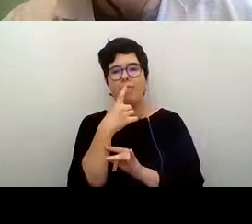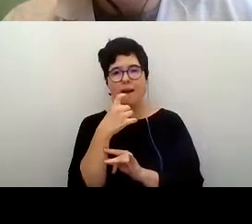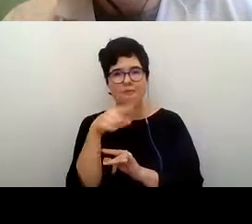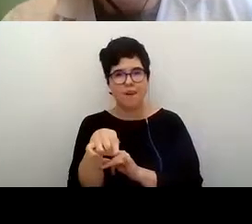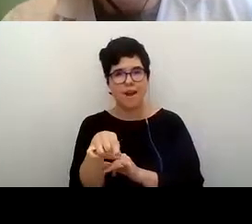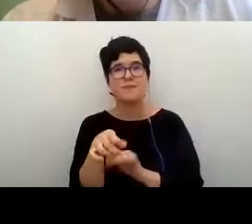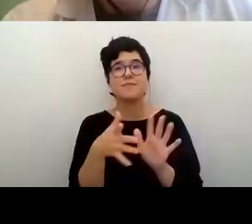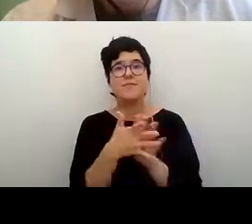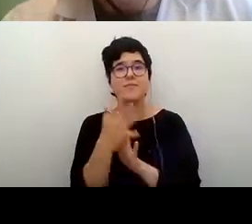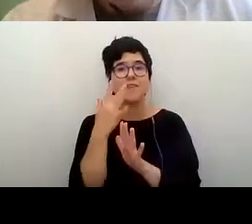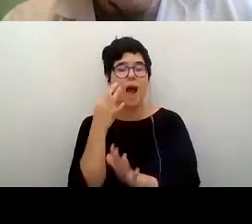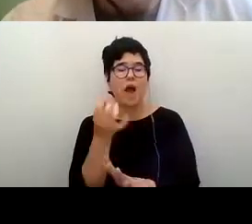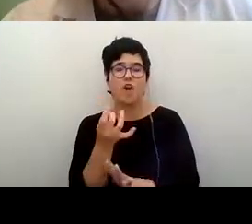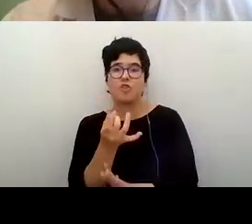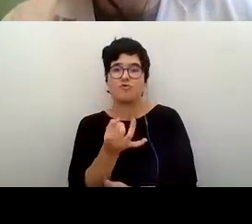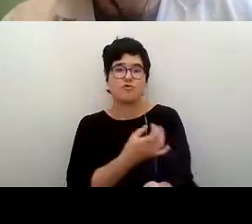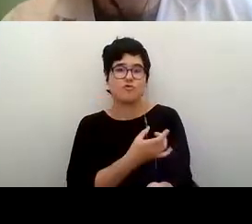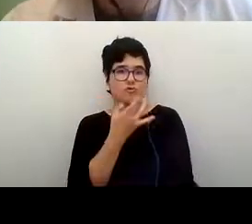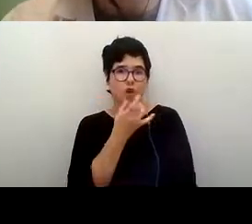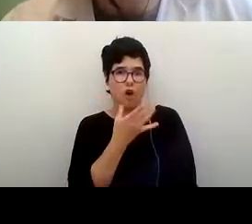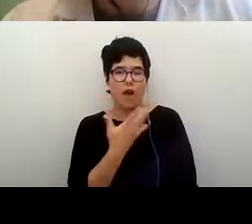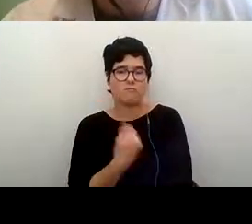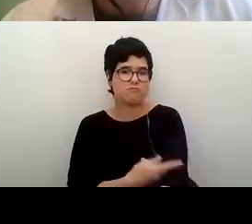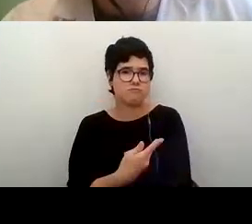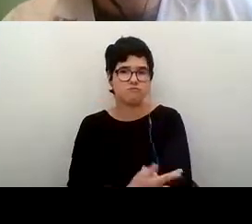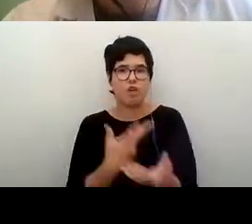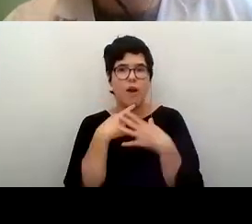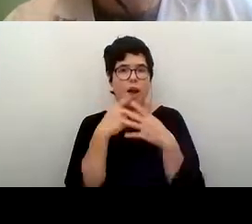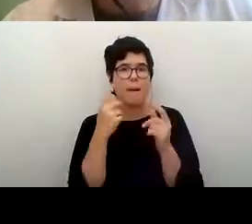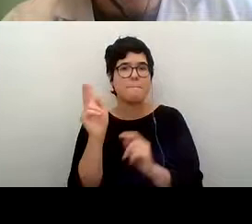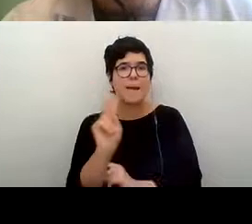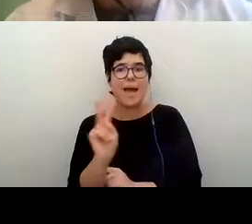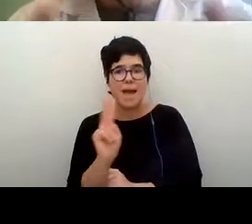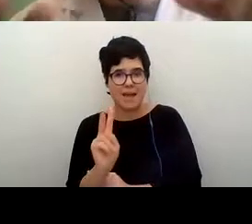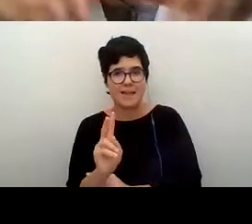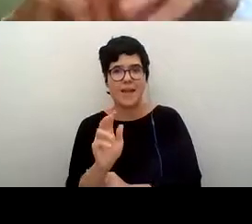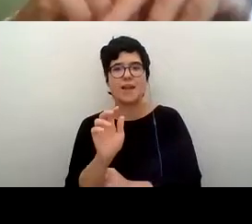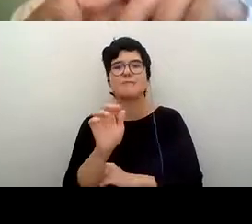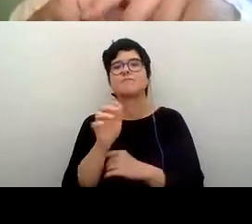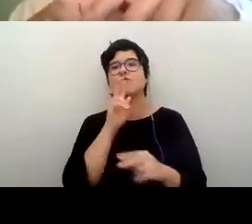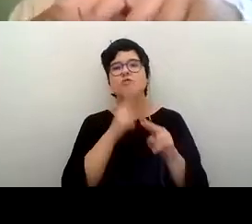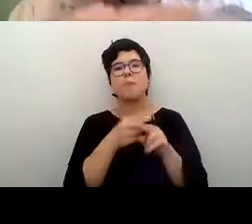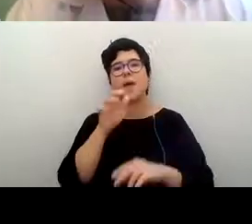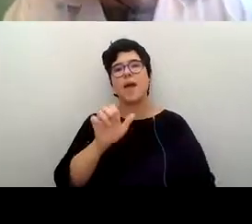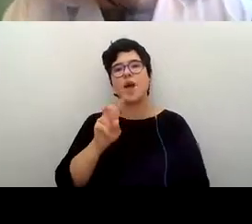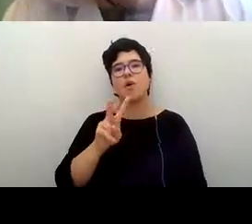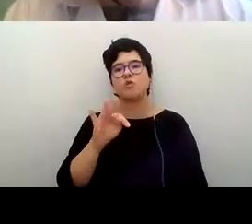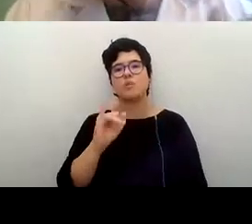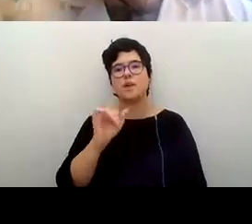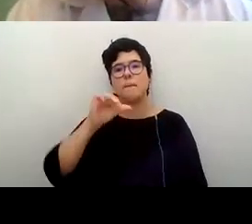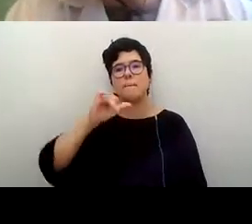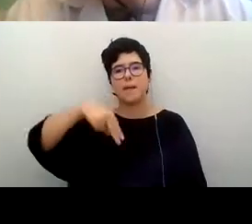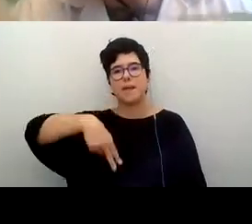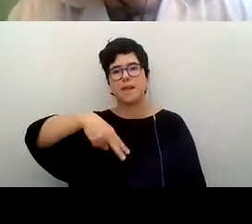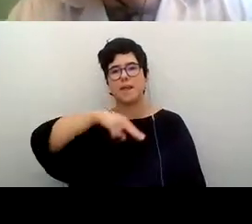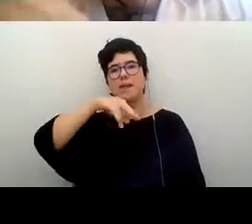vegetal. La flor de azafrán es una droga vegetal eutimizante. Eutimizante sería la manera